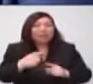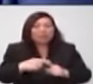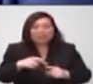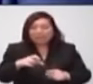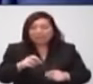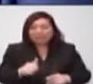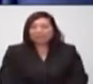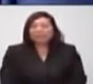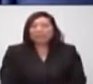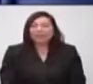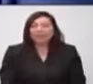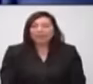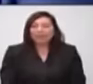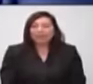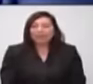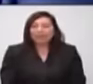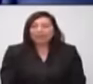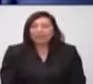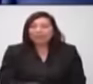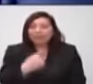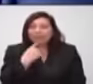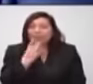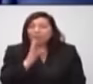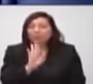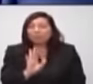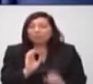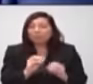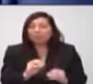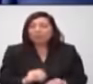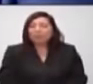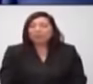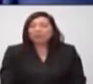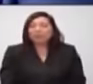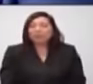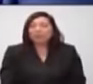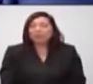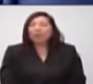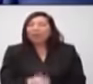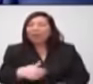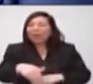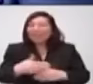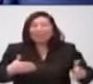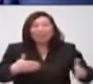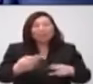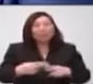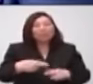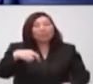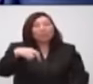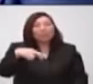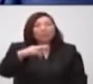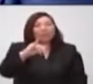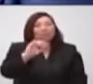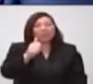Quisiera tratar también y consultar sobre la ampliación de la Ramiro Prialé. Es una obra de gran importancia.